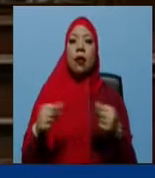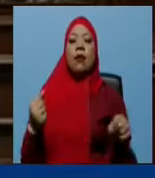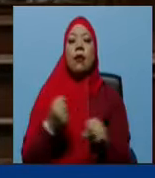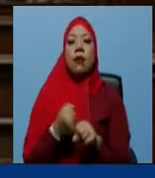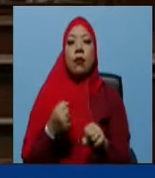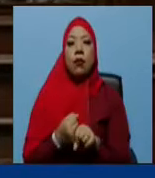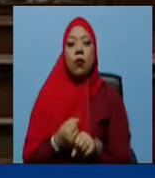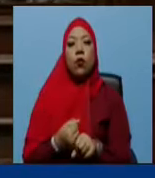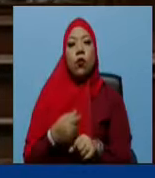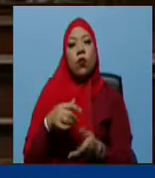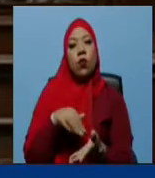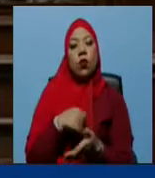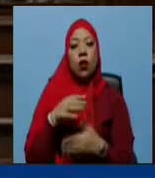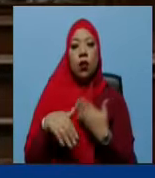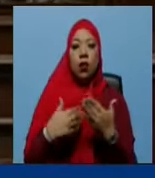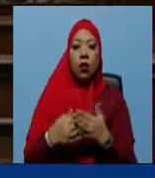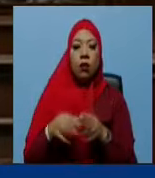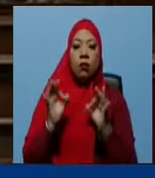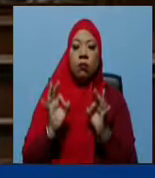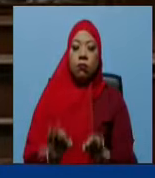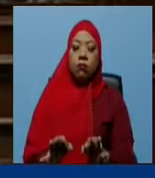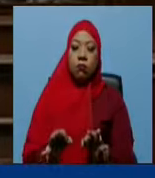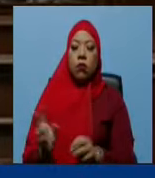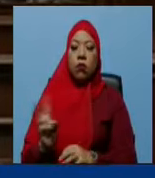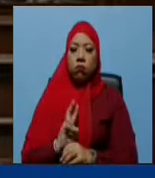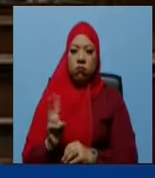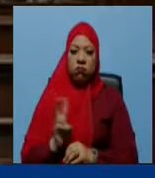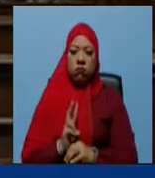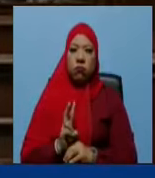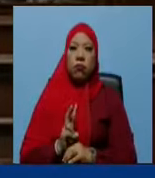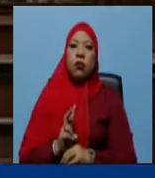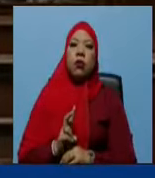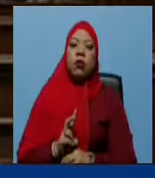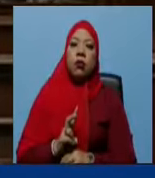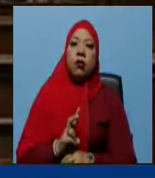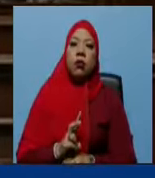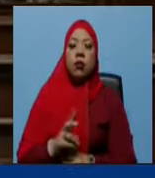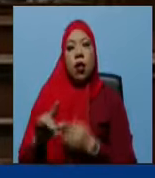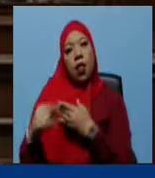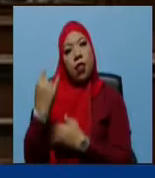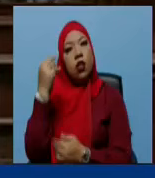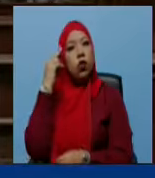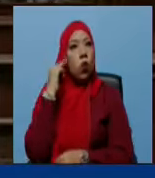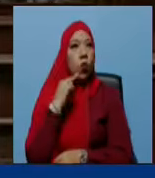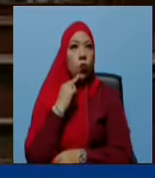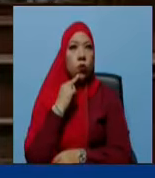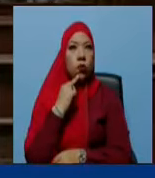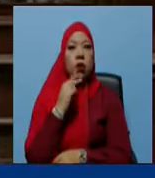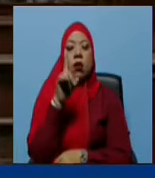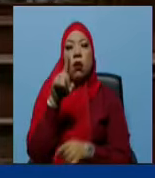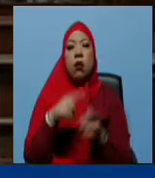y burgués que se conformó en Venezuela desde la traición a Bolívar en